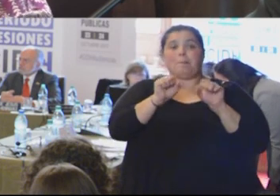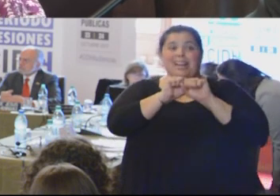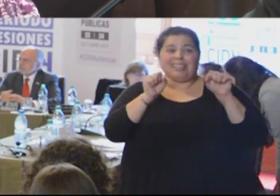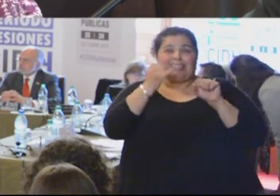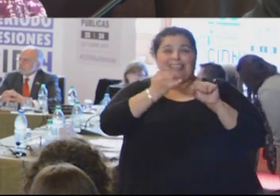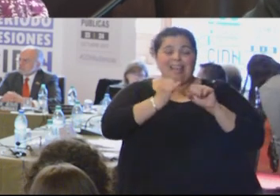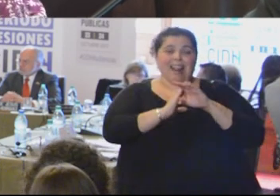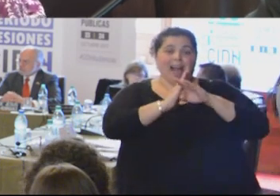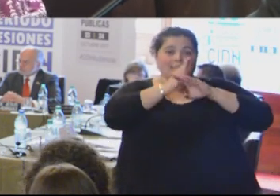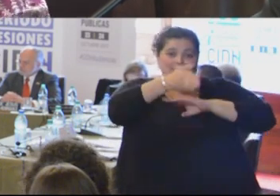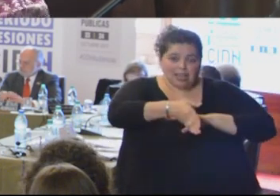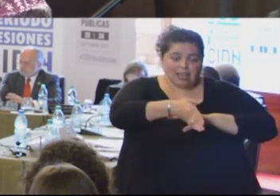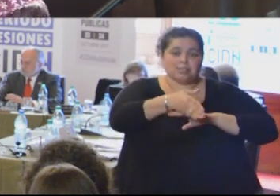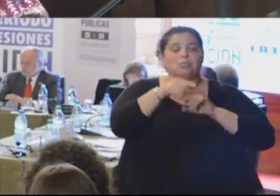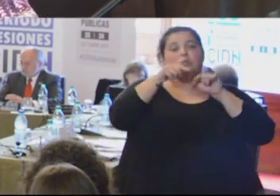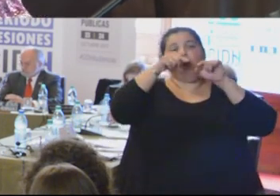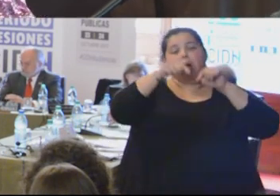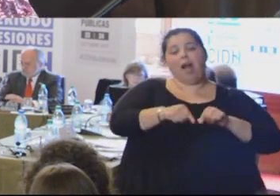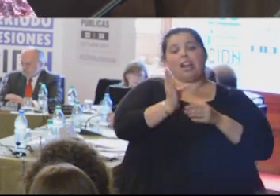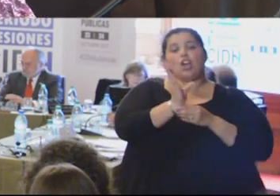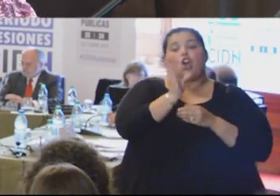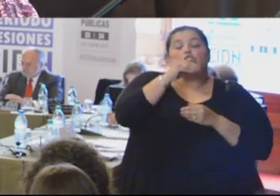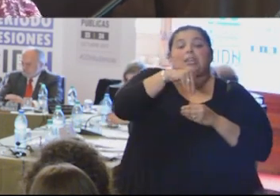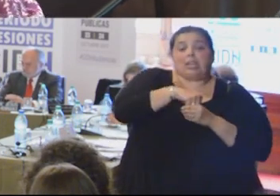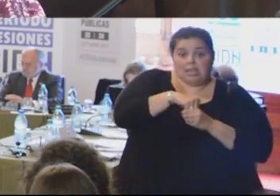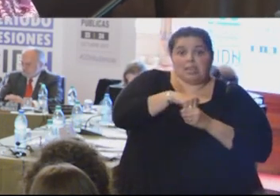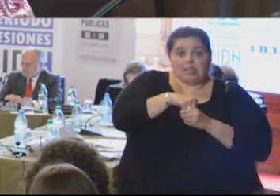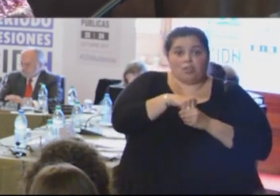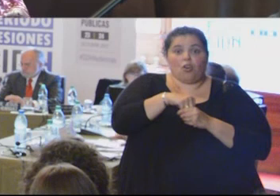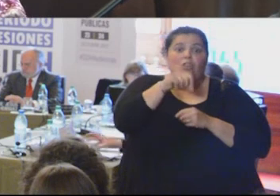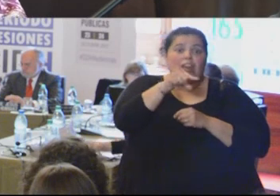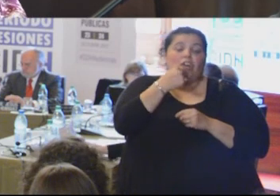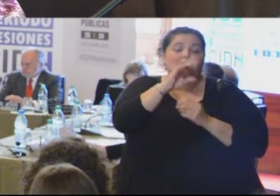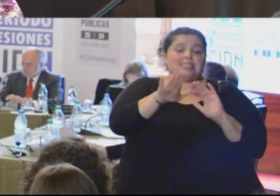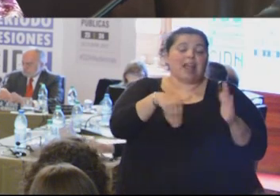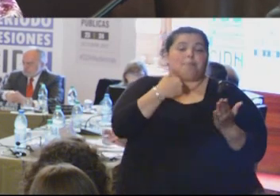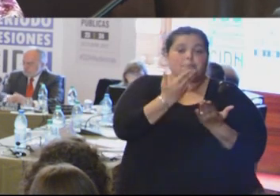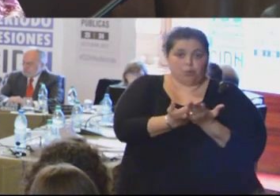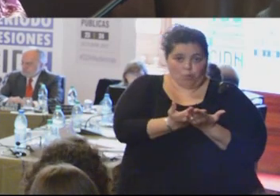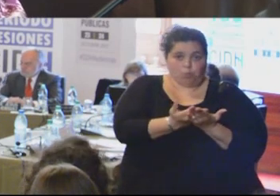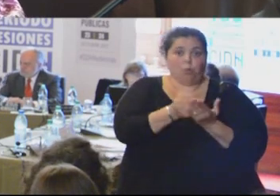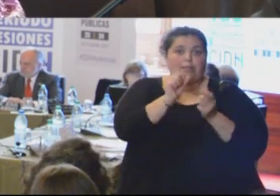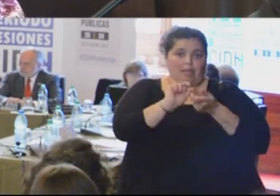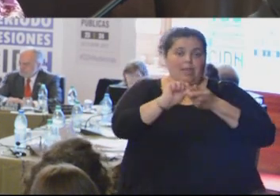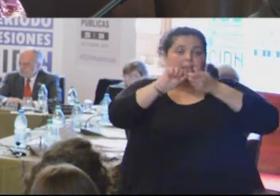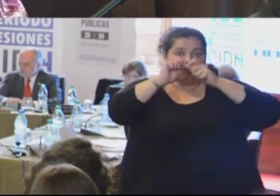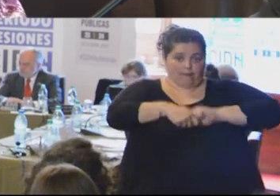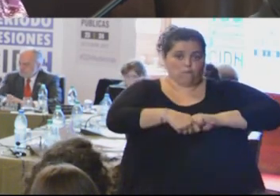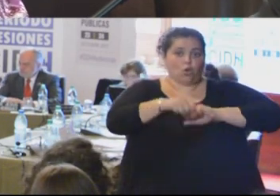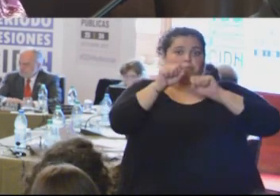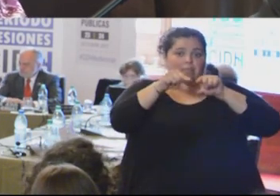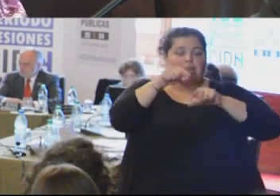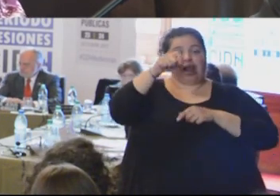esa a ese contenido de la propuesta de la reforma de la justicia